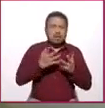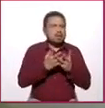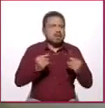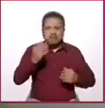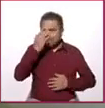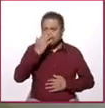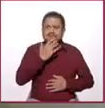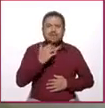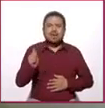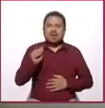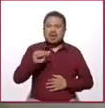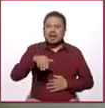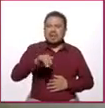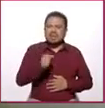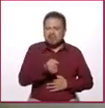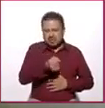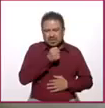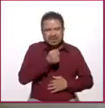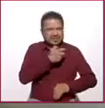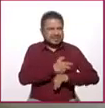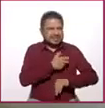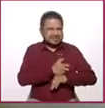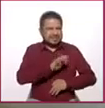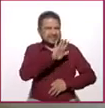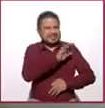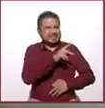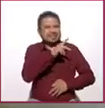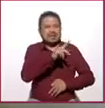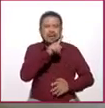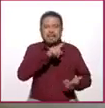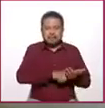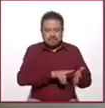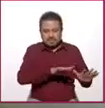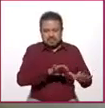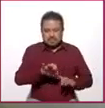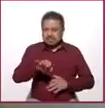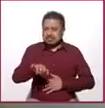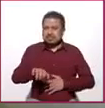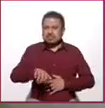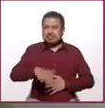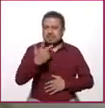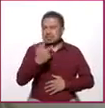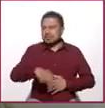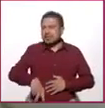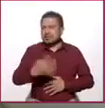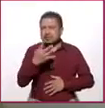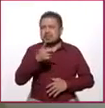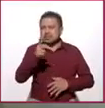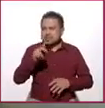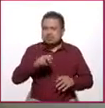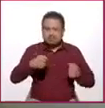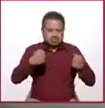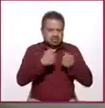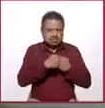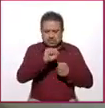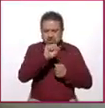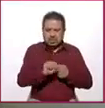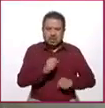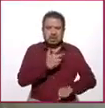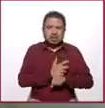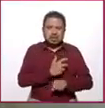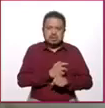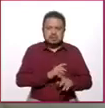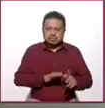famoso Ambrose Bierce, el periodista norteamericano que hacia 1913-14 atravesó la frontera sur de los Estados